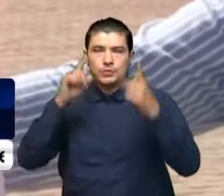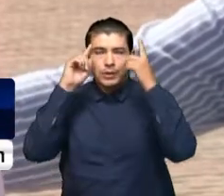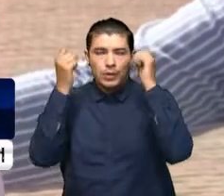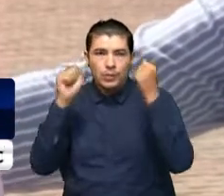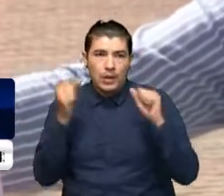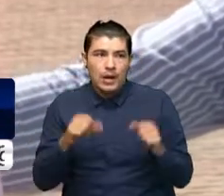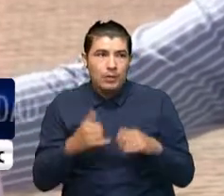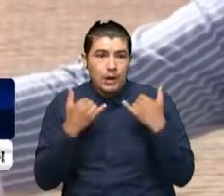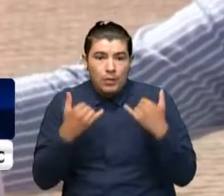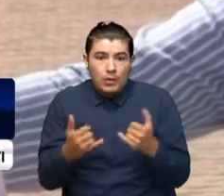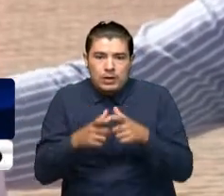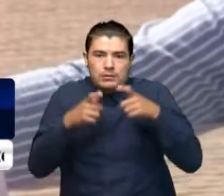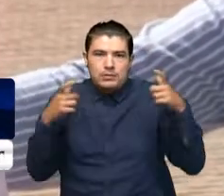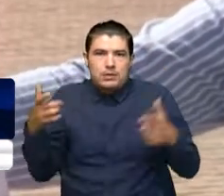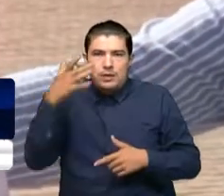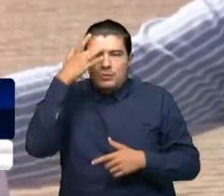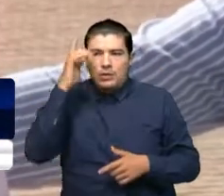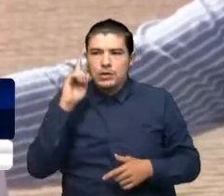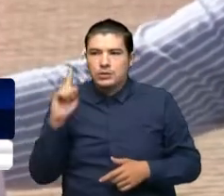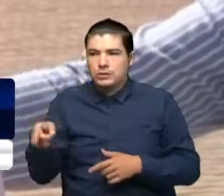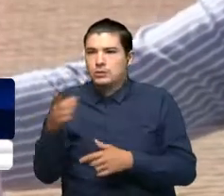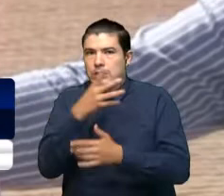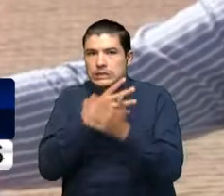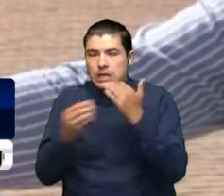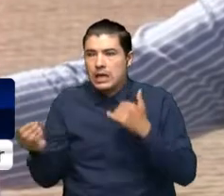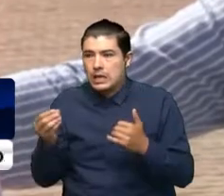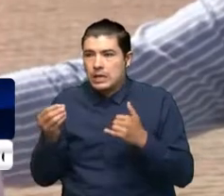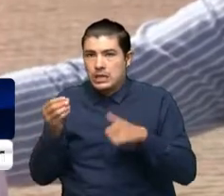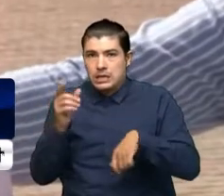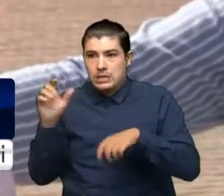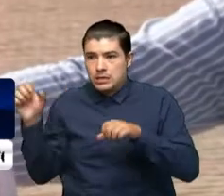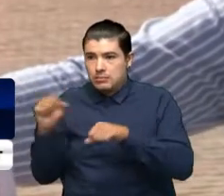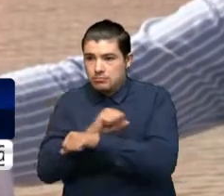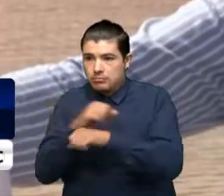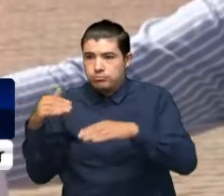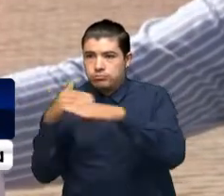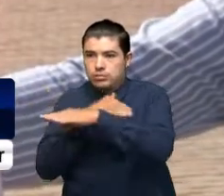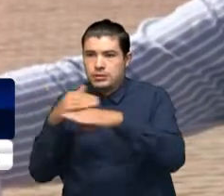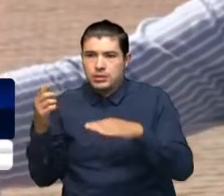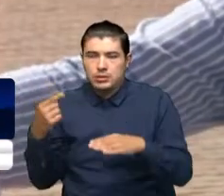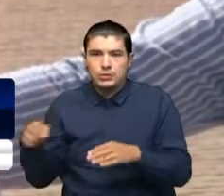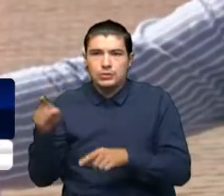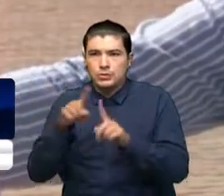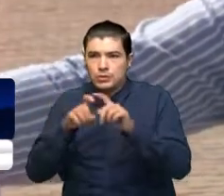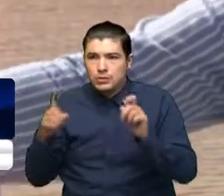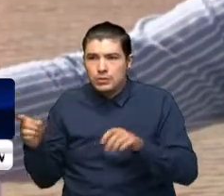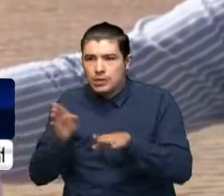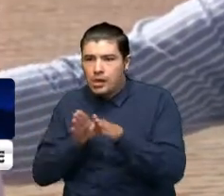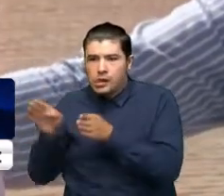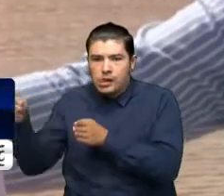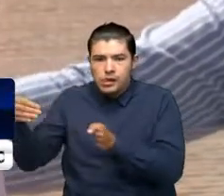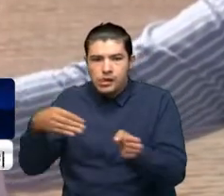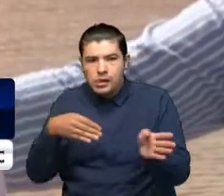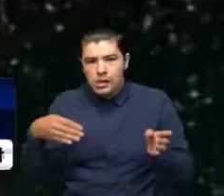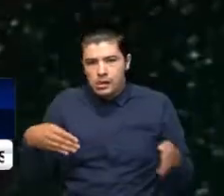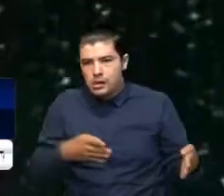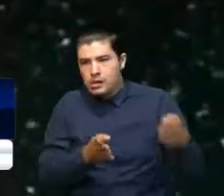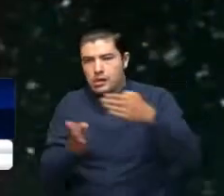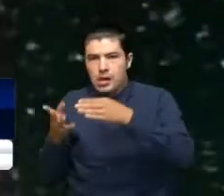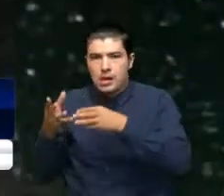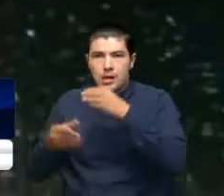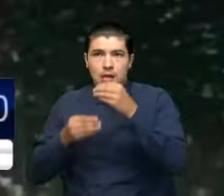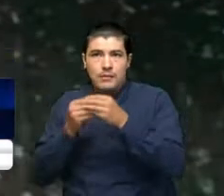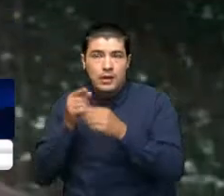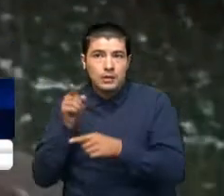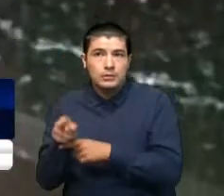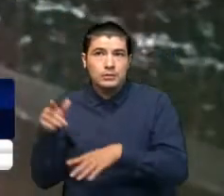altamente preocupados porque nos salen en la carretera poniendo unos obstáculos donde hay curvas pronunciadas y nos